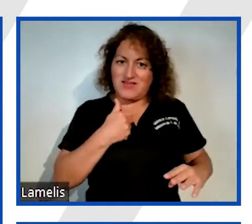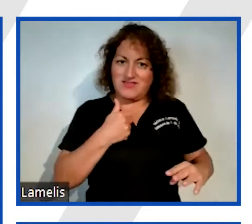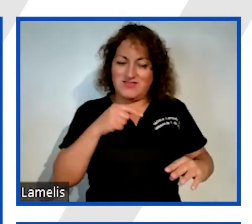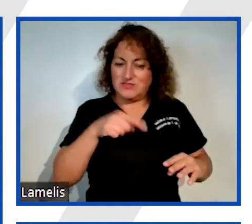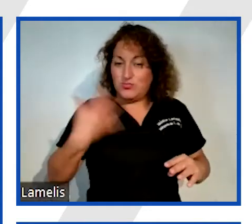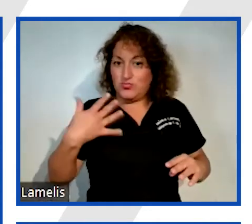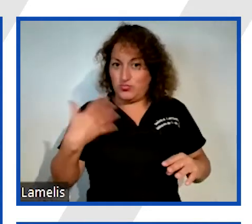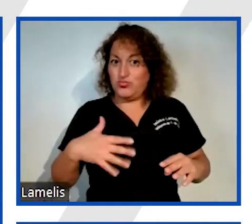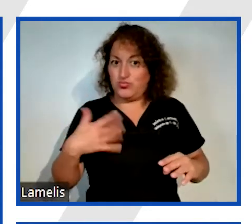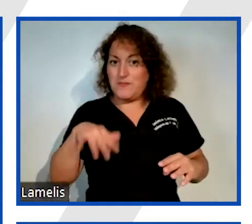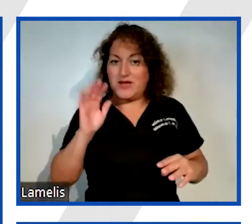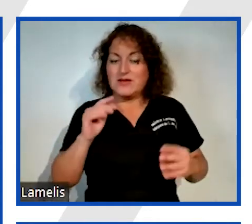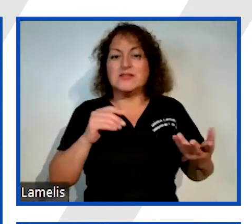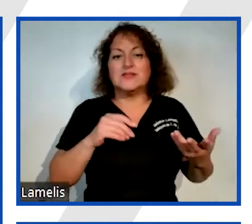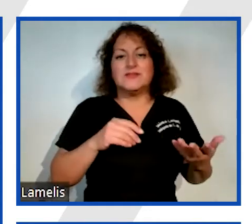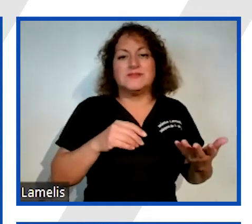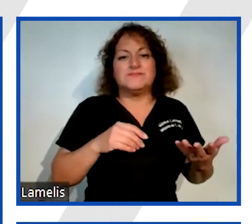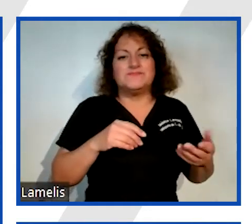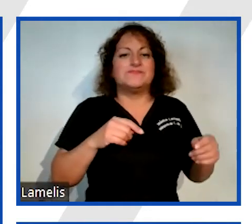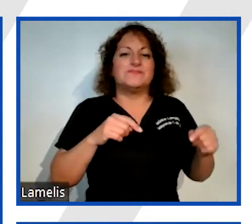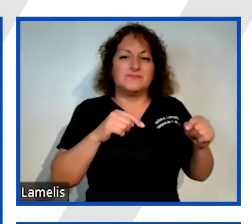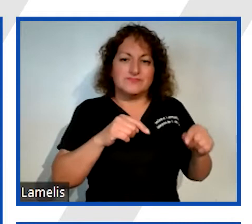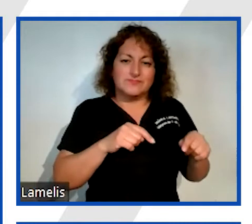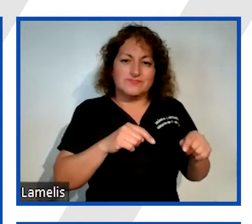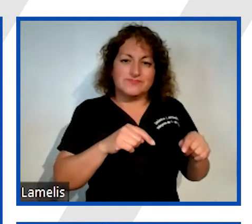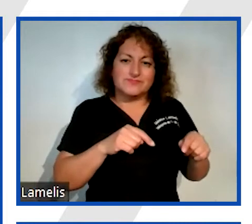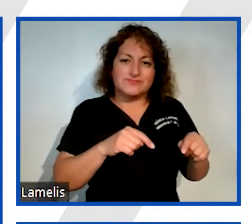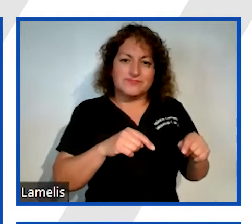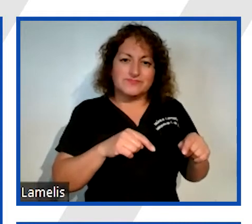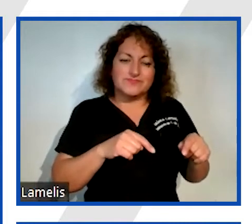existían entonces primero empezó a nacer la proto vida